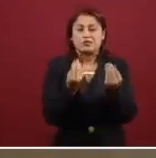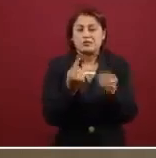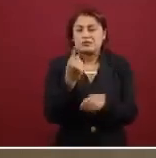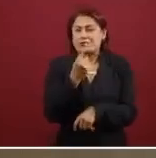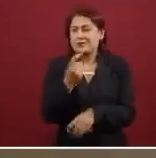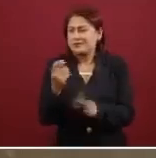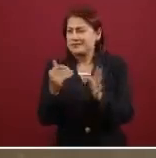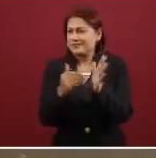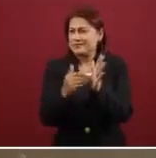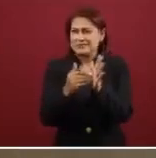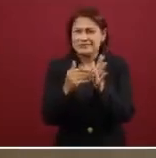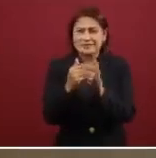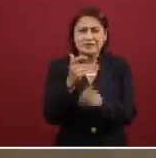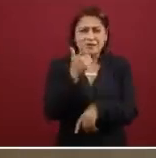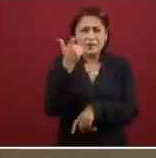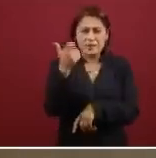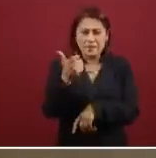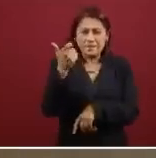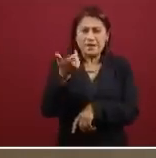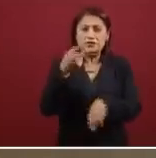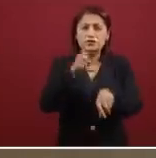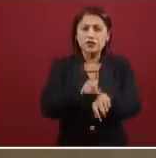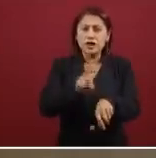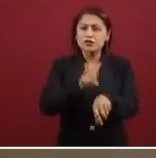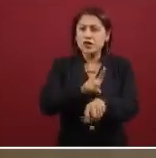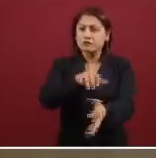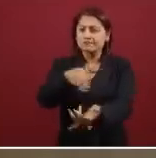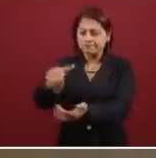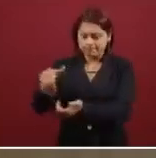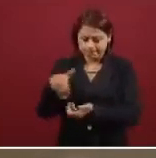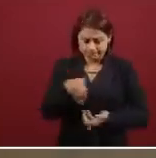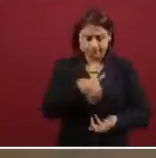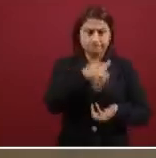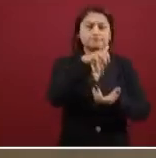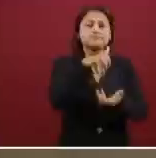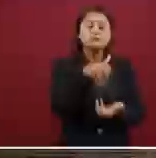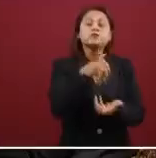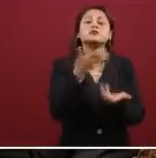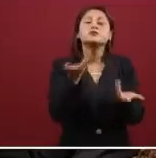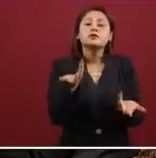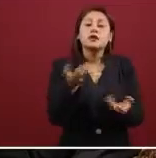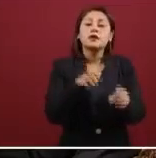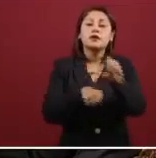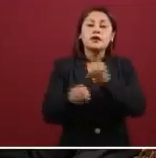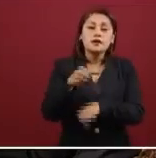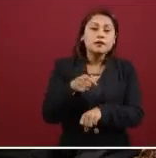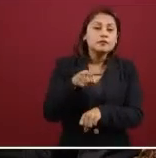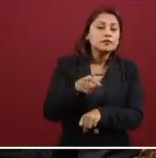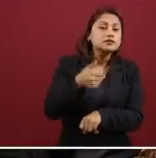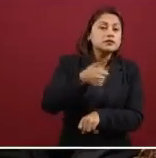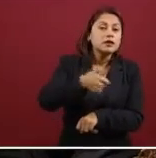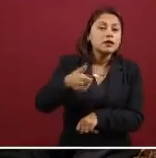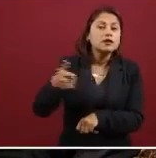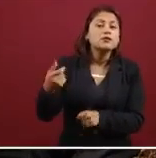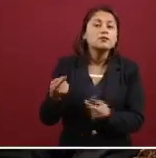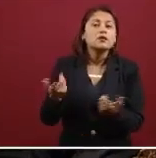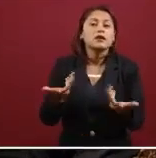nacional diarios y genera muchos intereses en cada empresa. Lo vamos a analizar y aquí lo